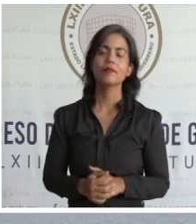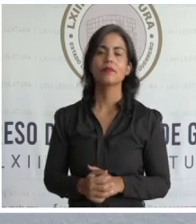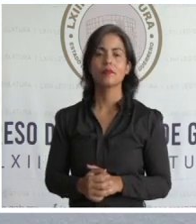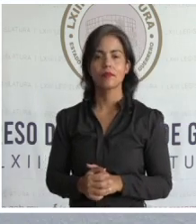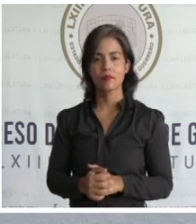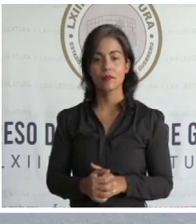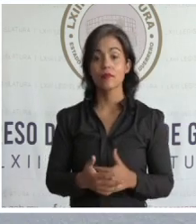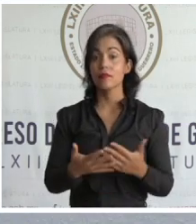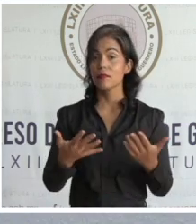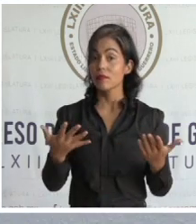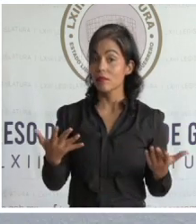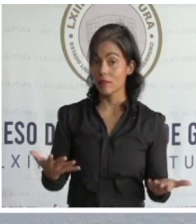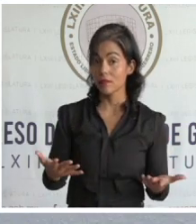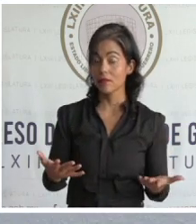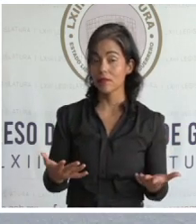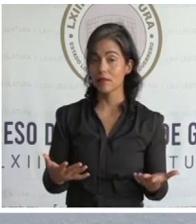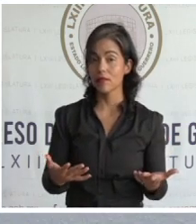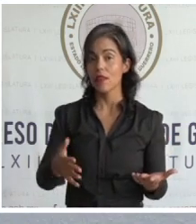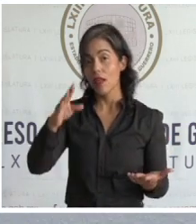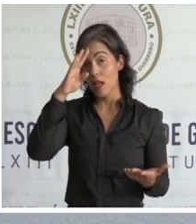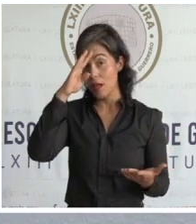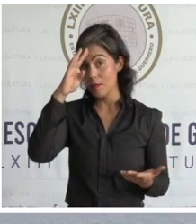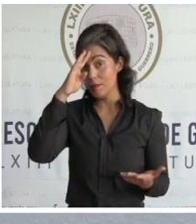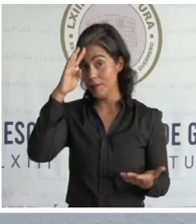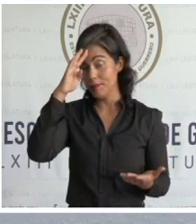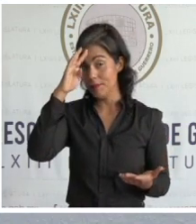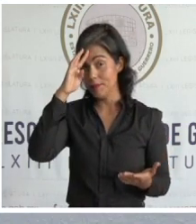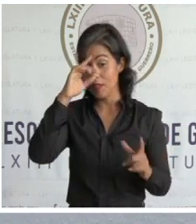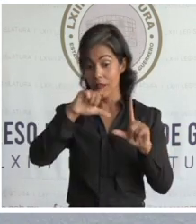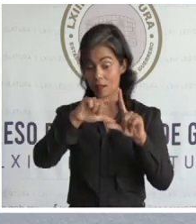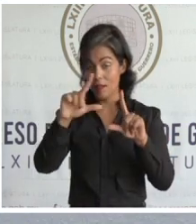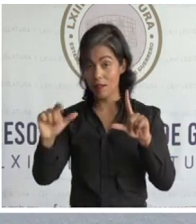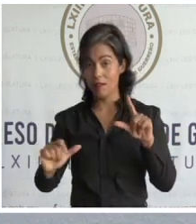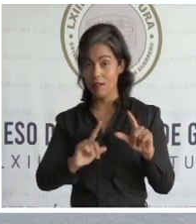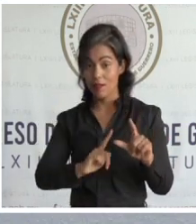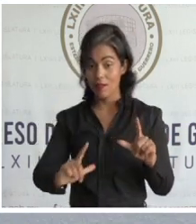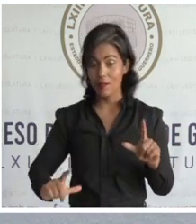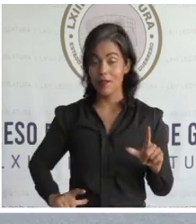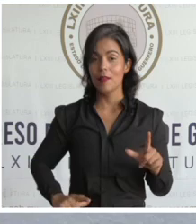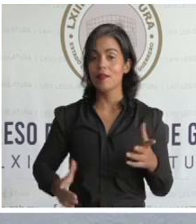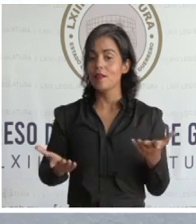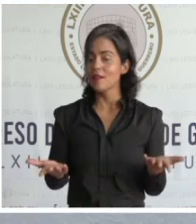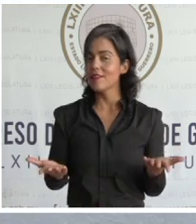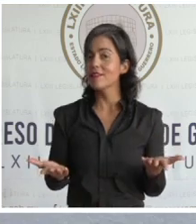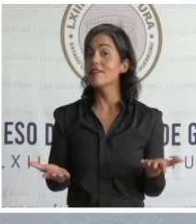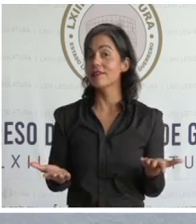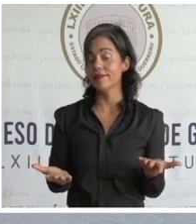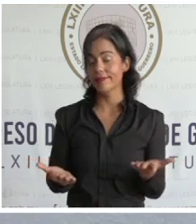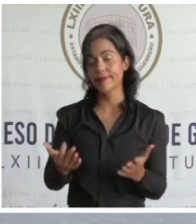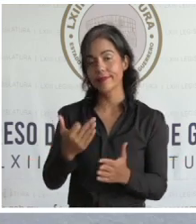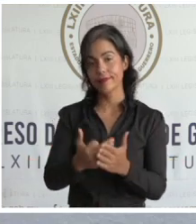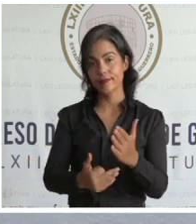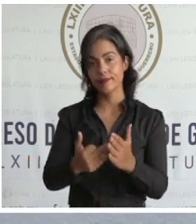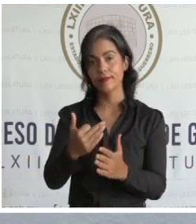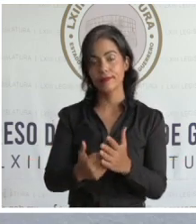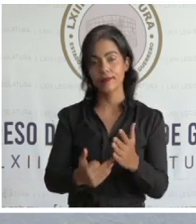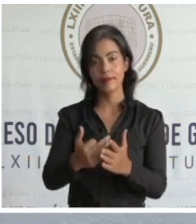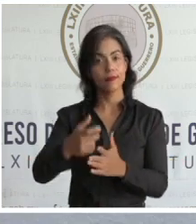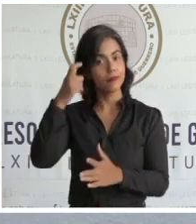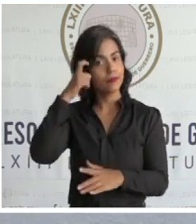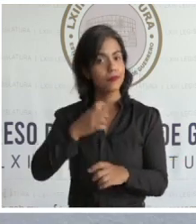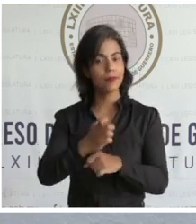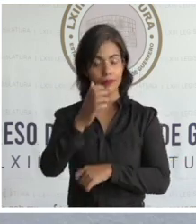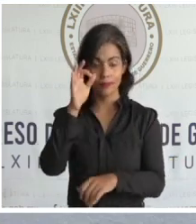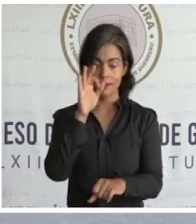es porque no se dan cuenta de que se exhiben de cuerpo completo. Compañeras y compañeros